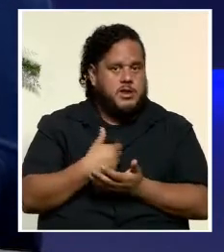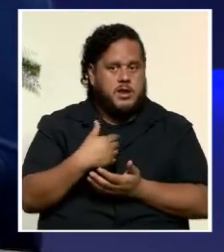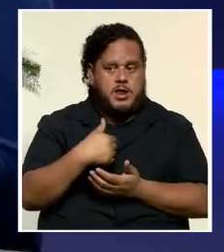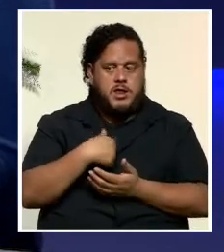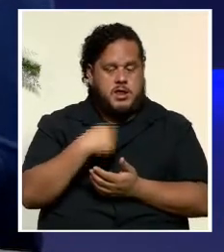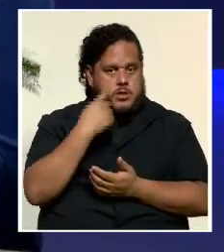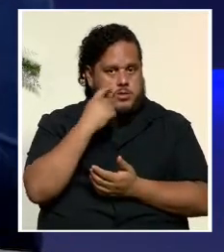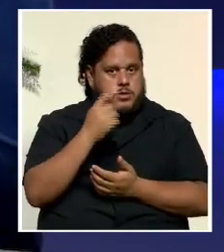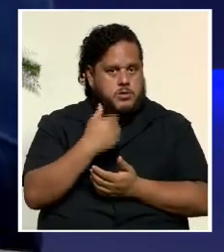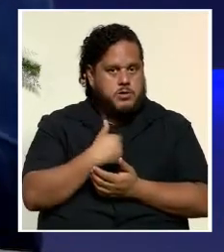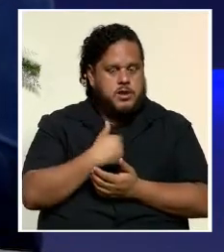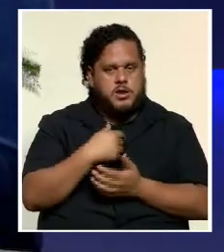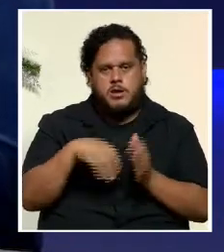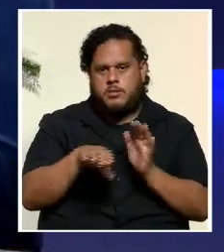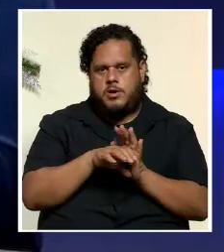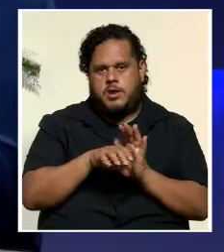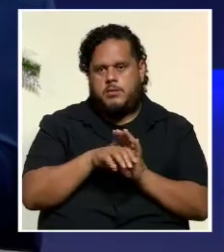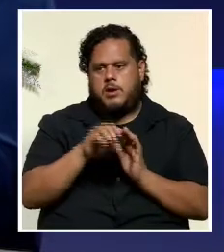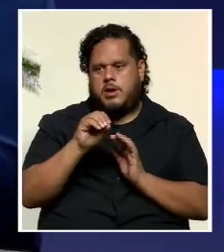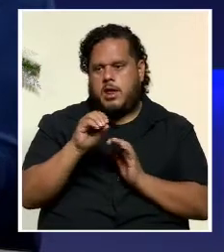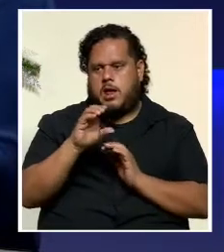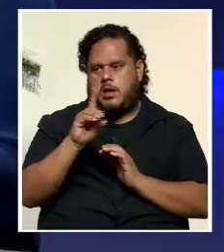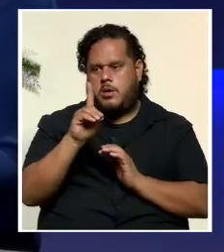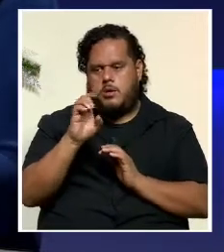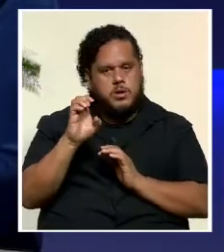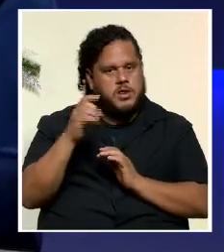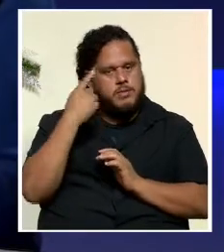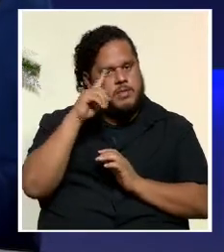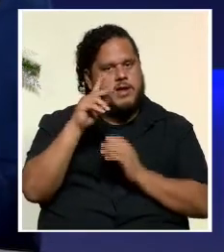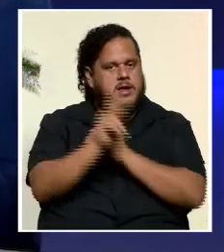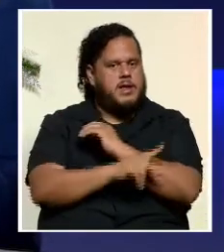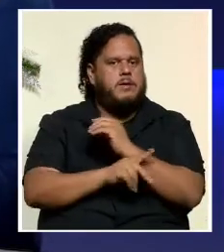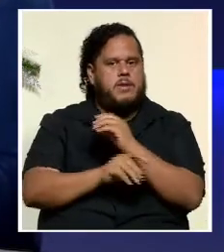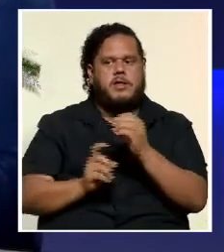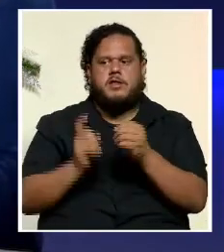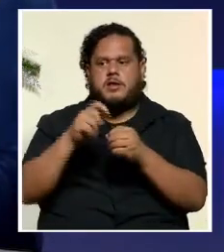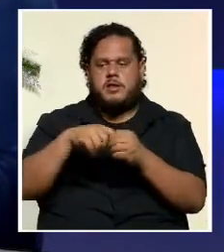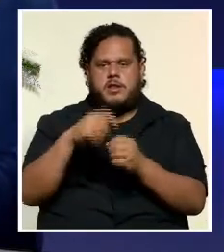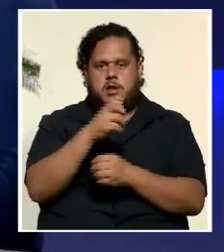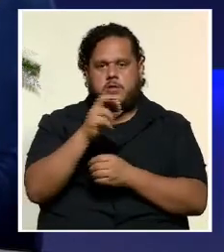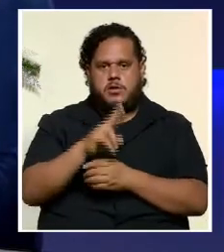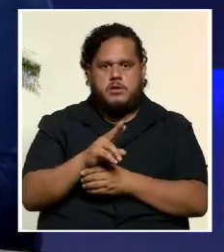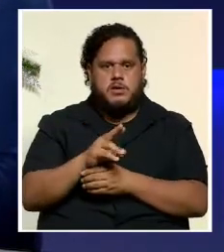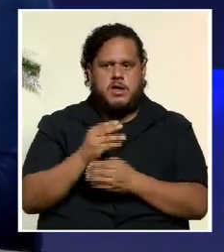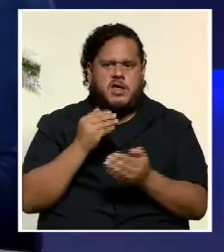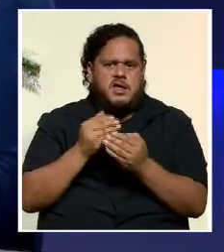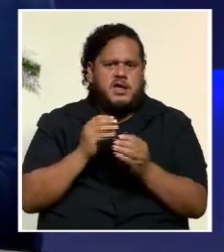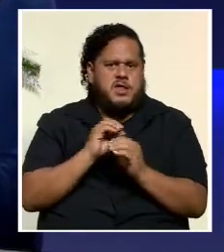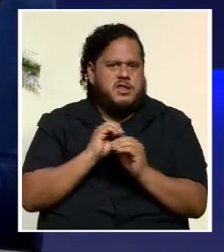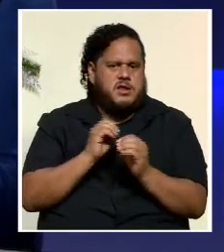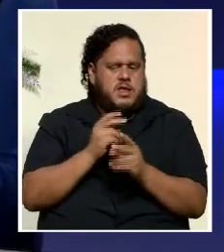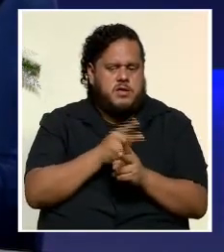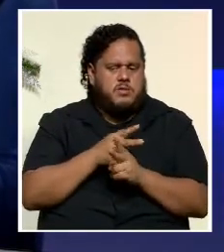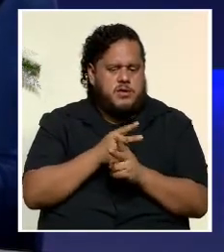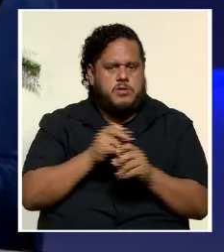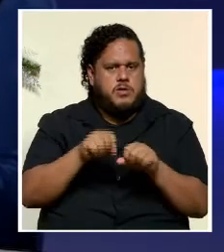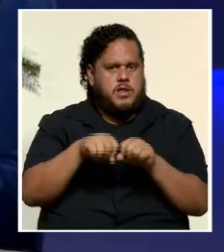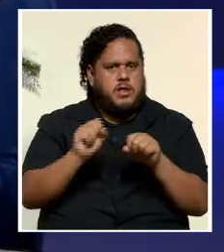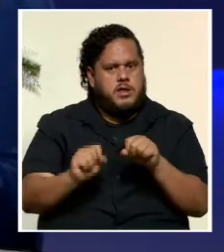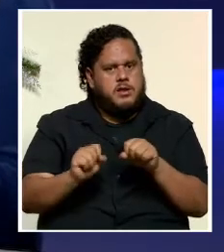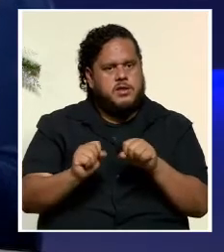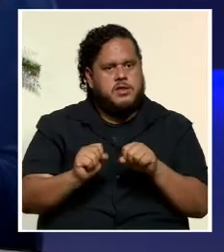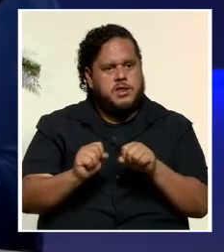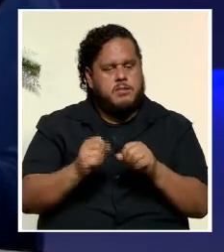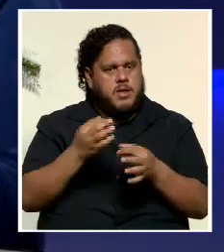reconozco que las tiene. Por ejemplo, la OCDE, para que el país ingresara a Costa Rica, casi no nos hace observaciones en el sistema